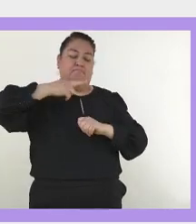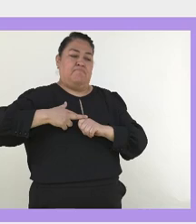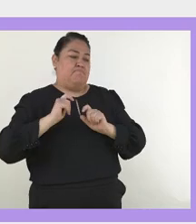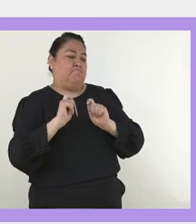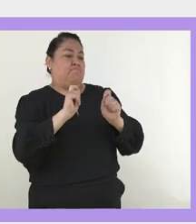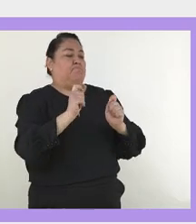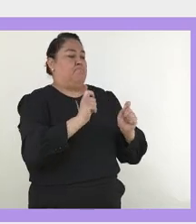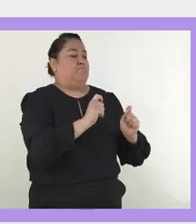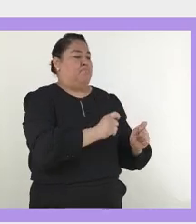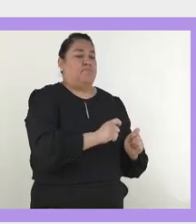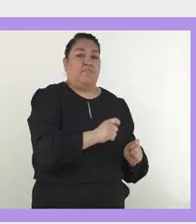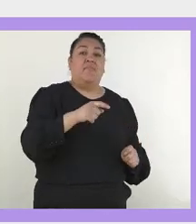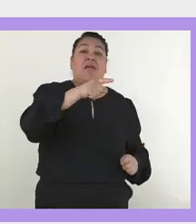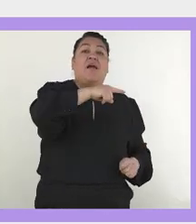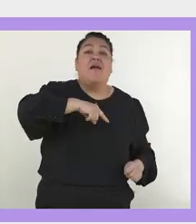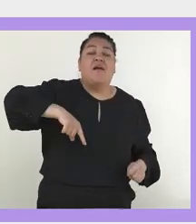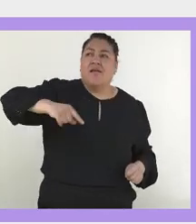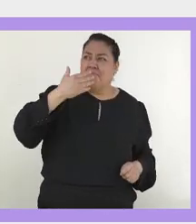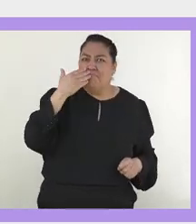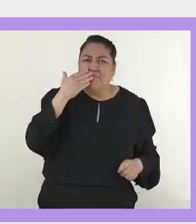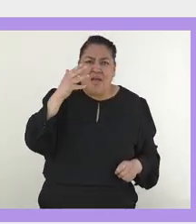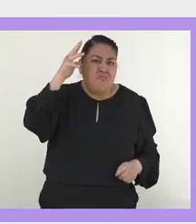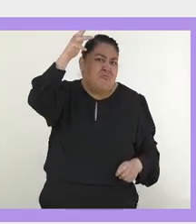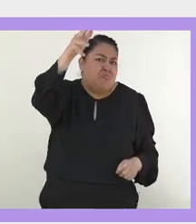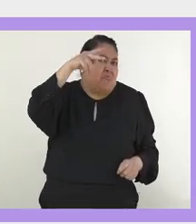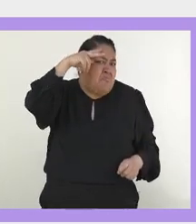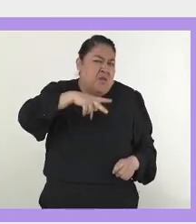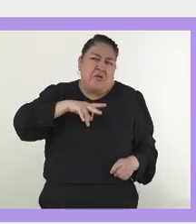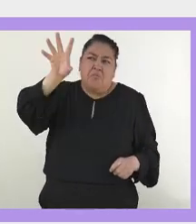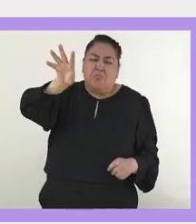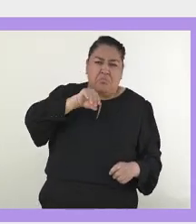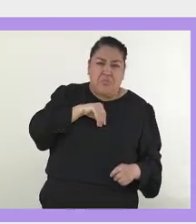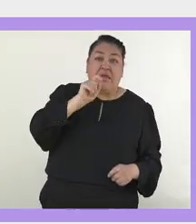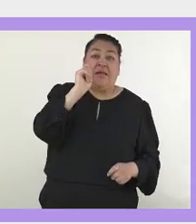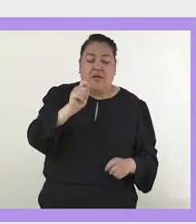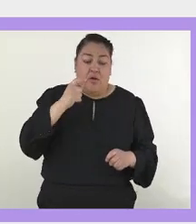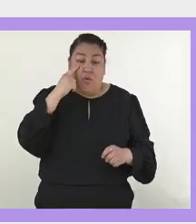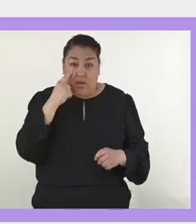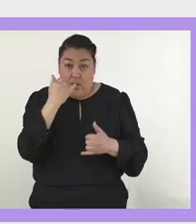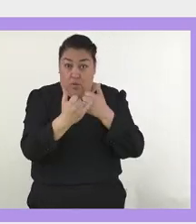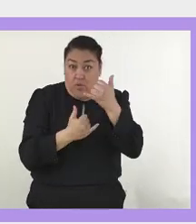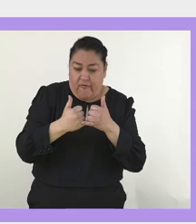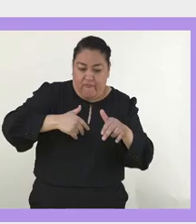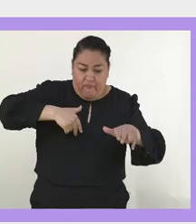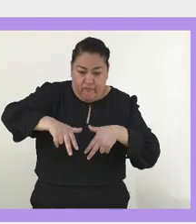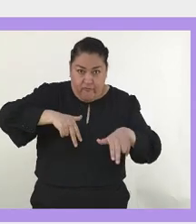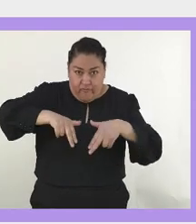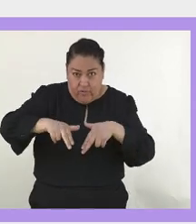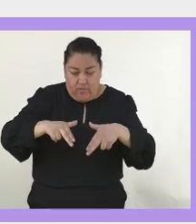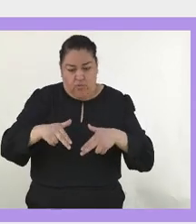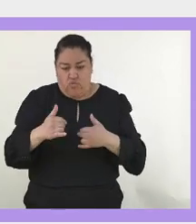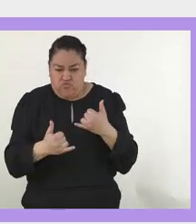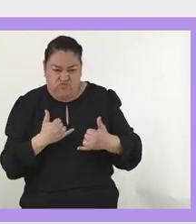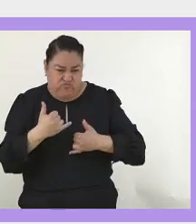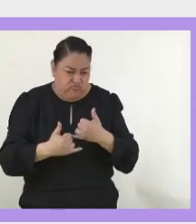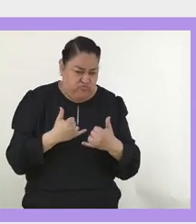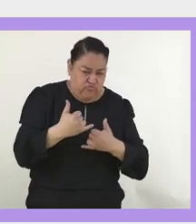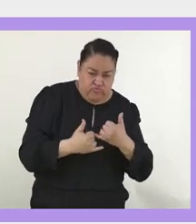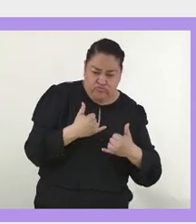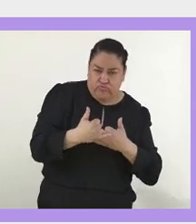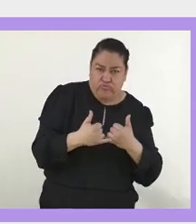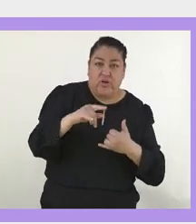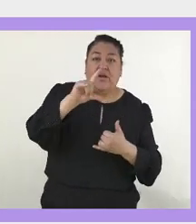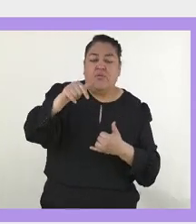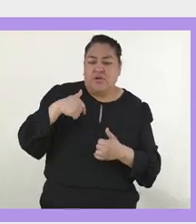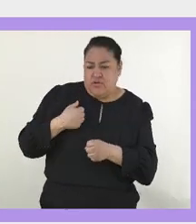el no sé si eso aspira pero es un buen ejemplo de que no dejas el fútbol de cancha y lo sigues trabajando para darle a las